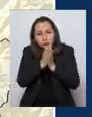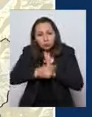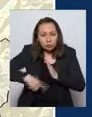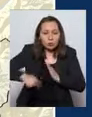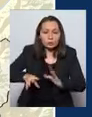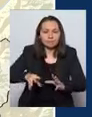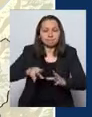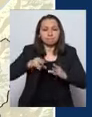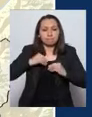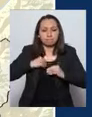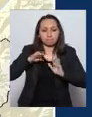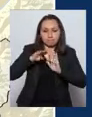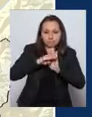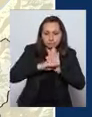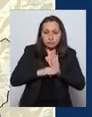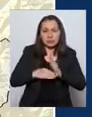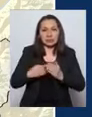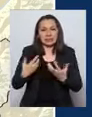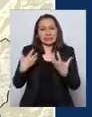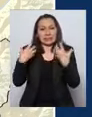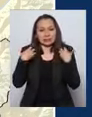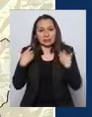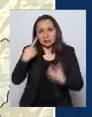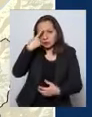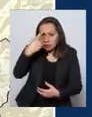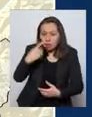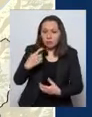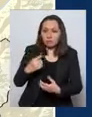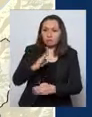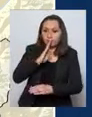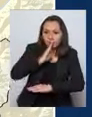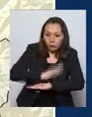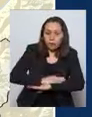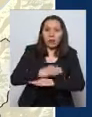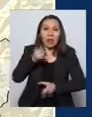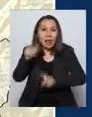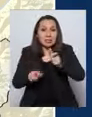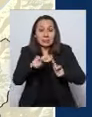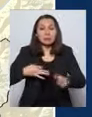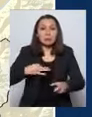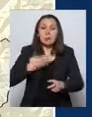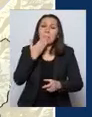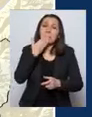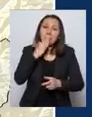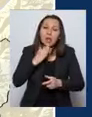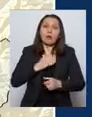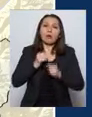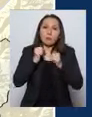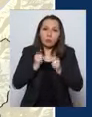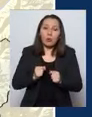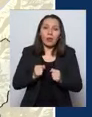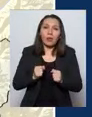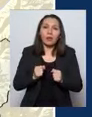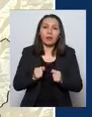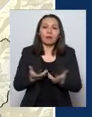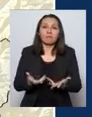las medidas necesarias que nos tomemos en serio que la ciudadanía tenga el mejor espíritu de